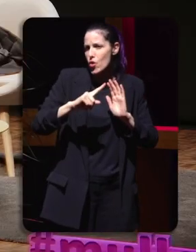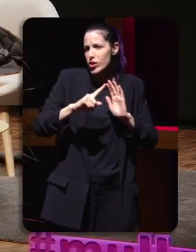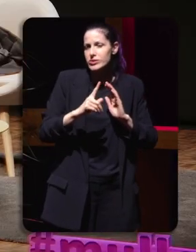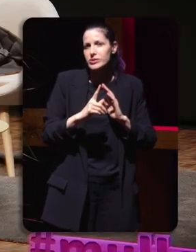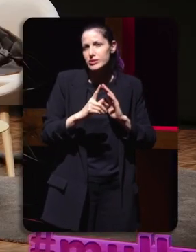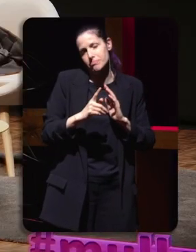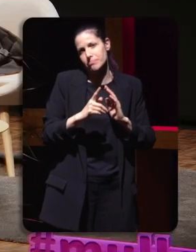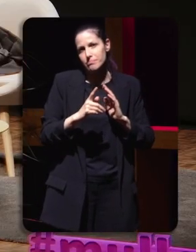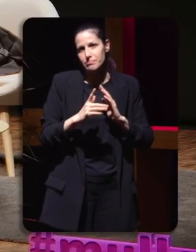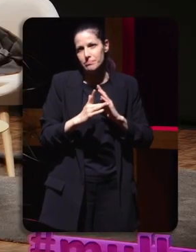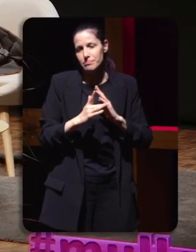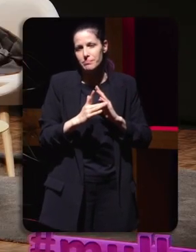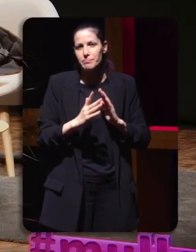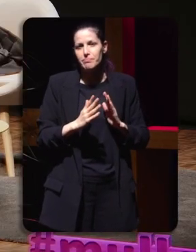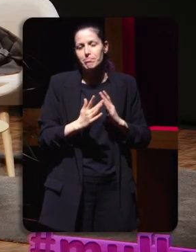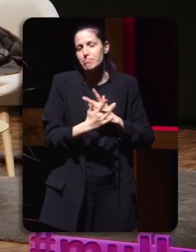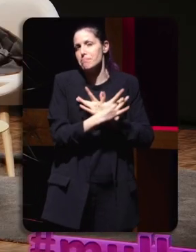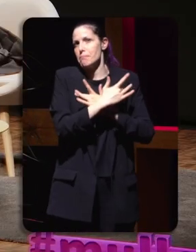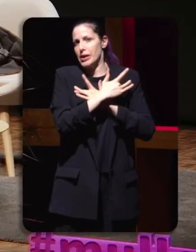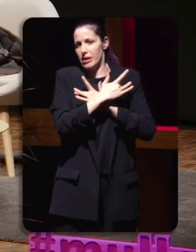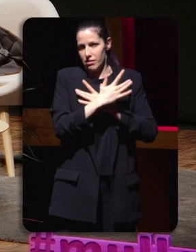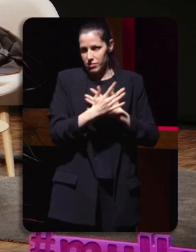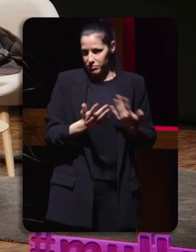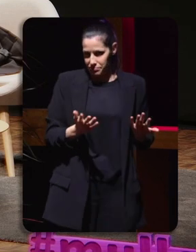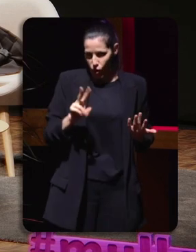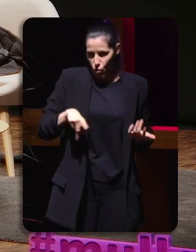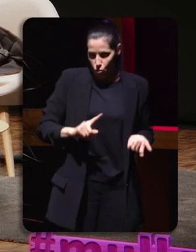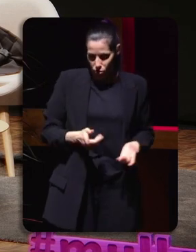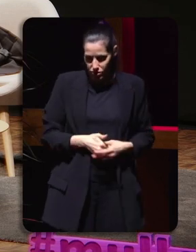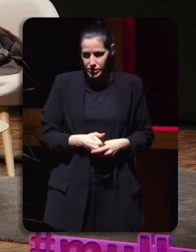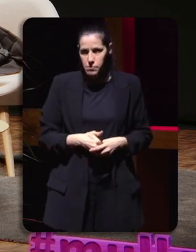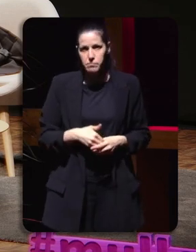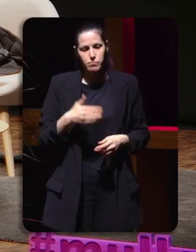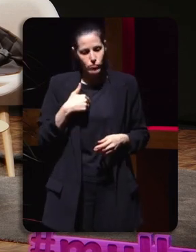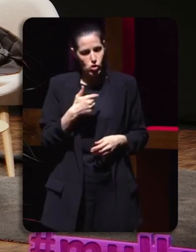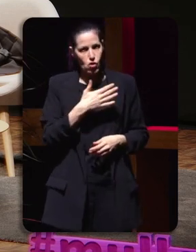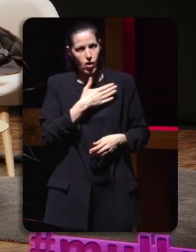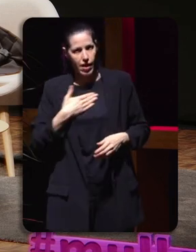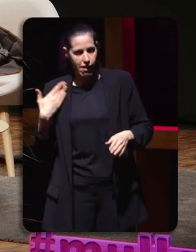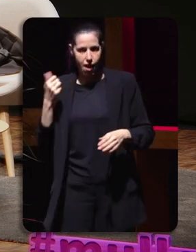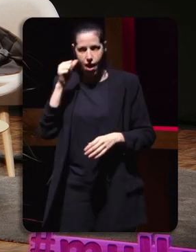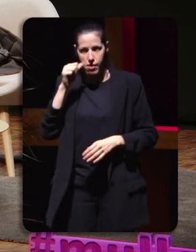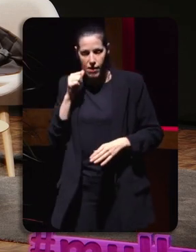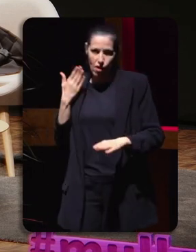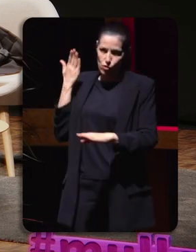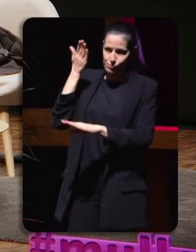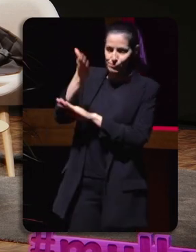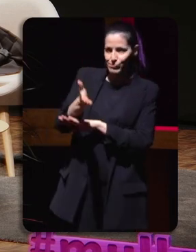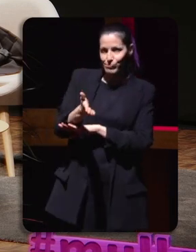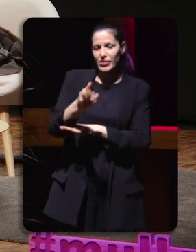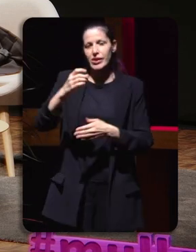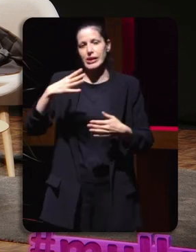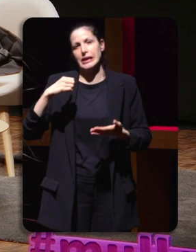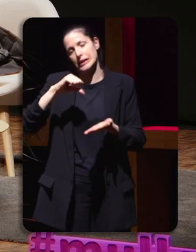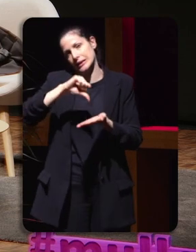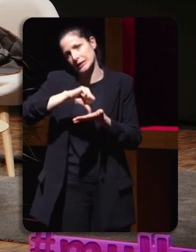María y no me embarazaba sin querer de hecho yo me he tenido que embarazar queriendo mucho y en una clínica de fertilidad y pagando una pasta